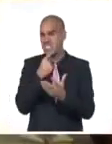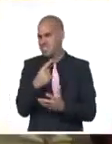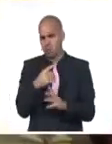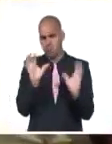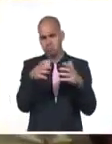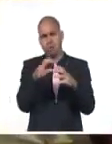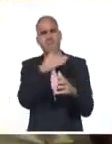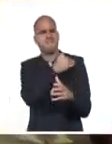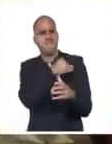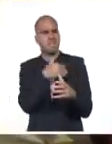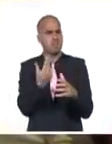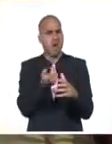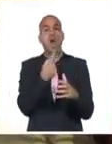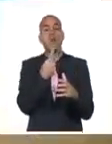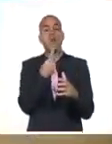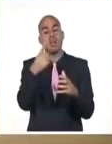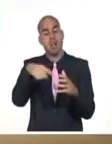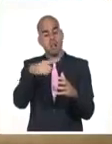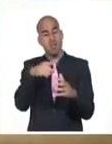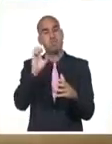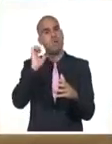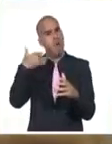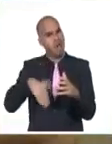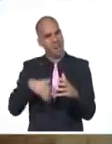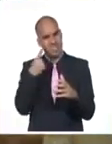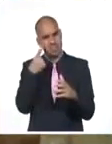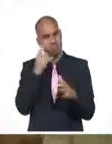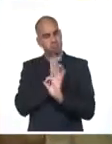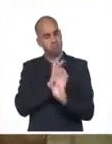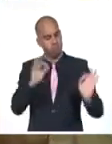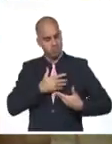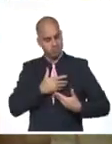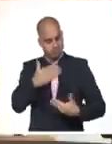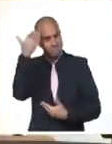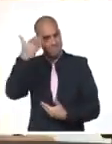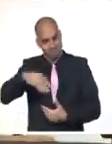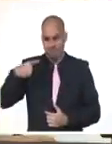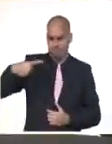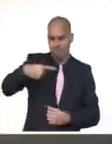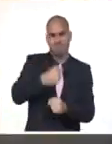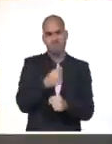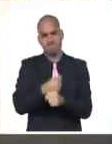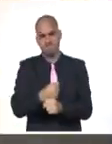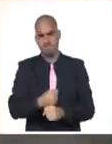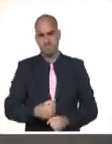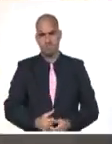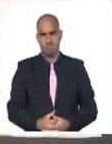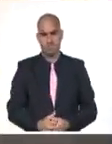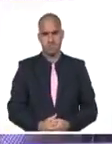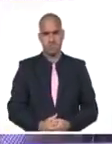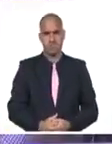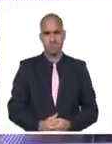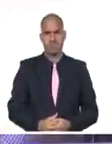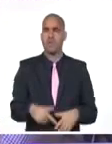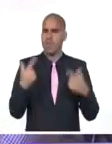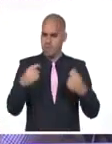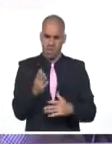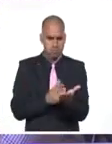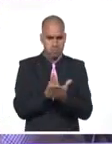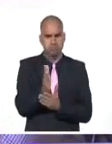un ejemplo de ética, organización y consagración en el diario quehacer, digno de seguir por todos